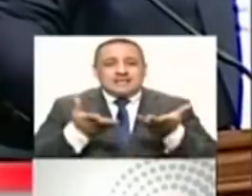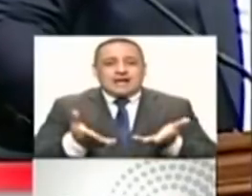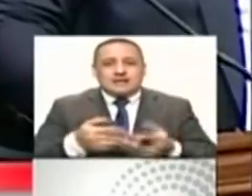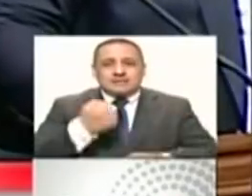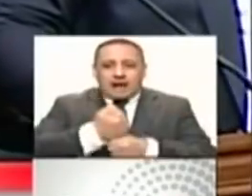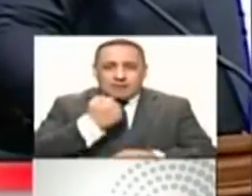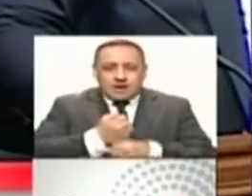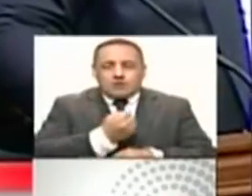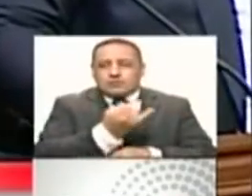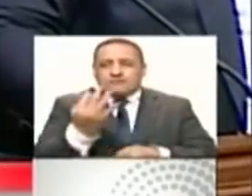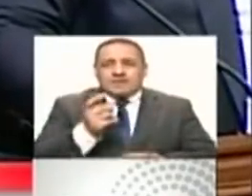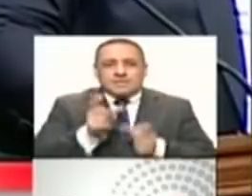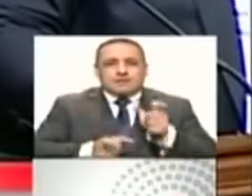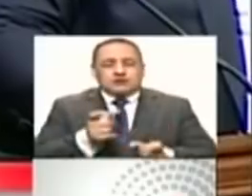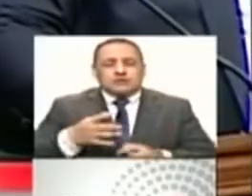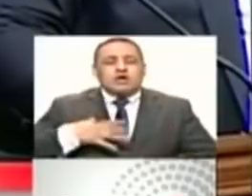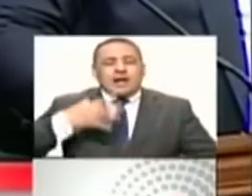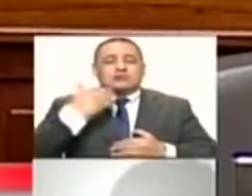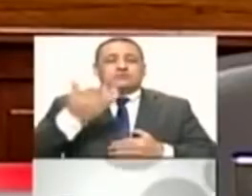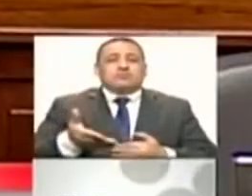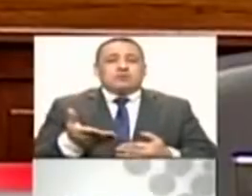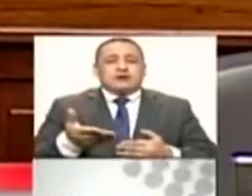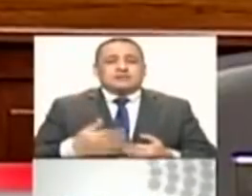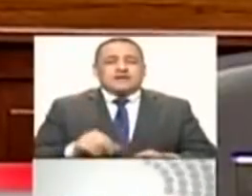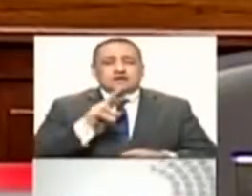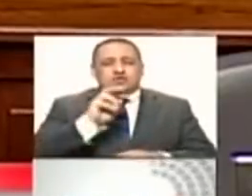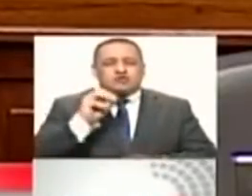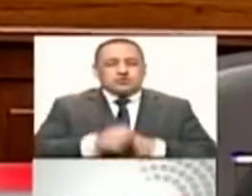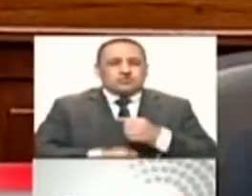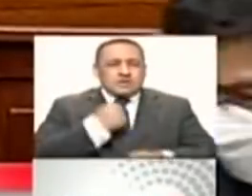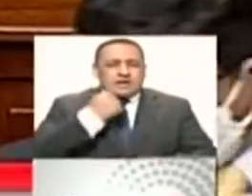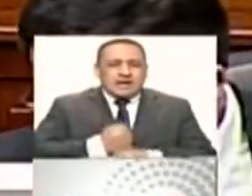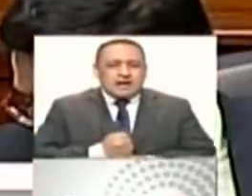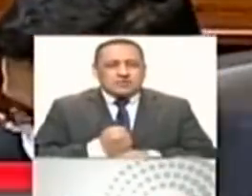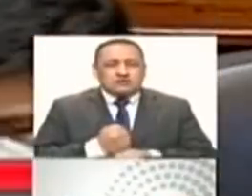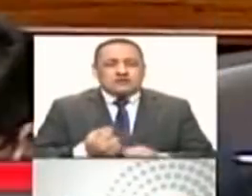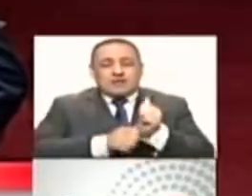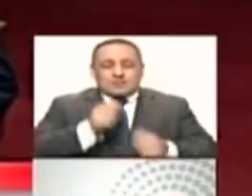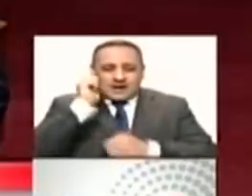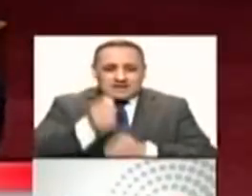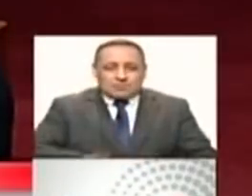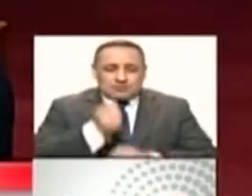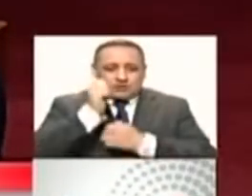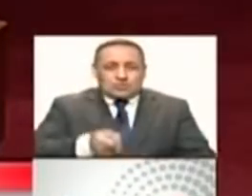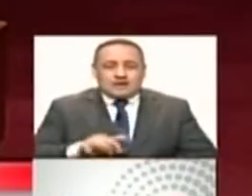quién vota cada cual. Y pueden haber ahí en consecuencia algunas sorpresas e incluso